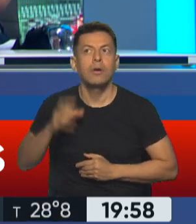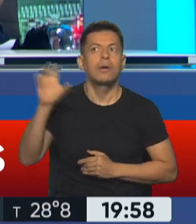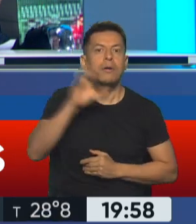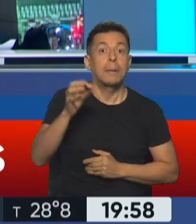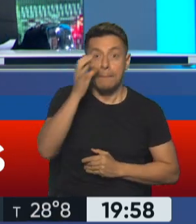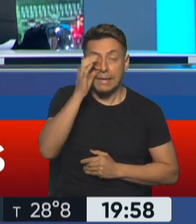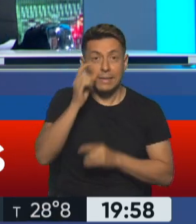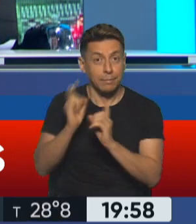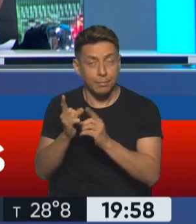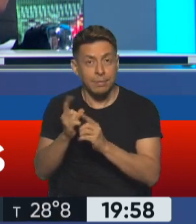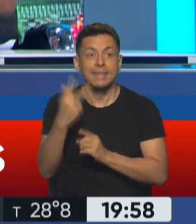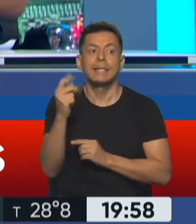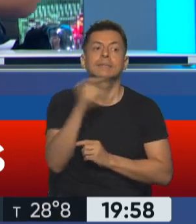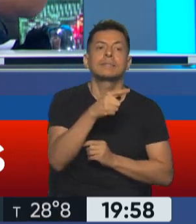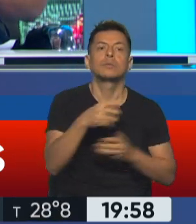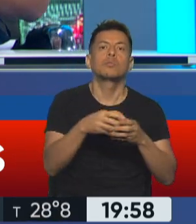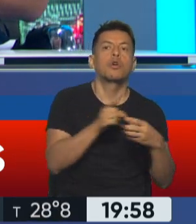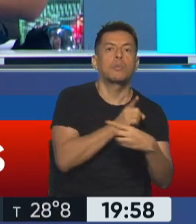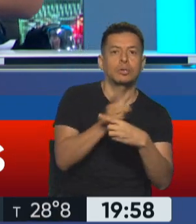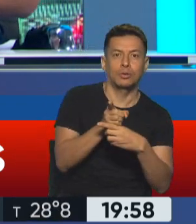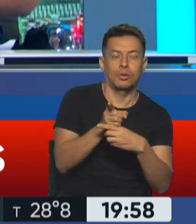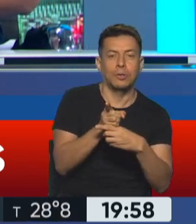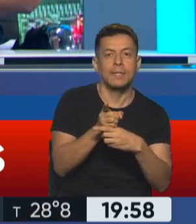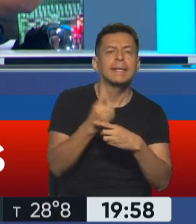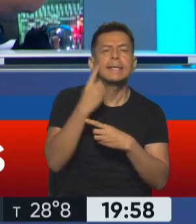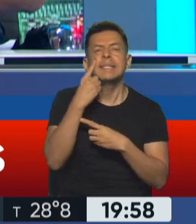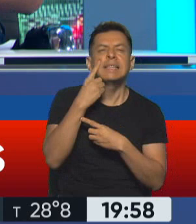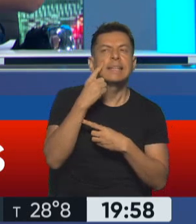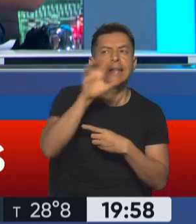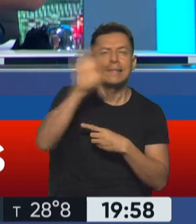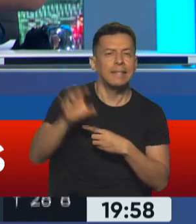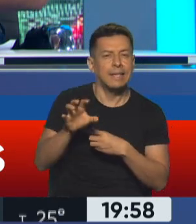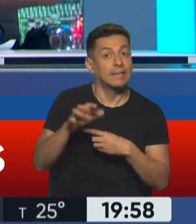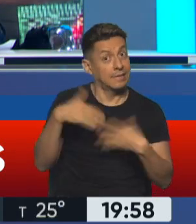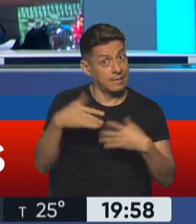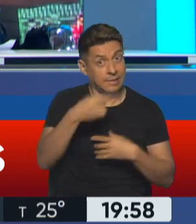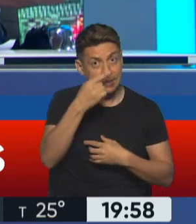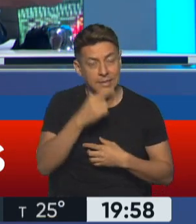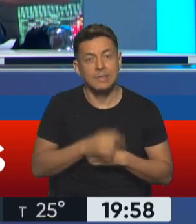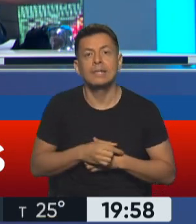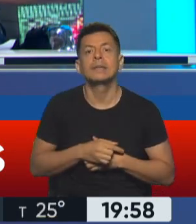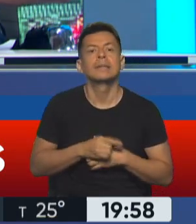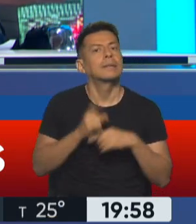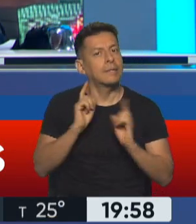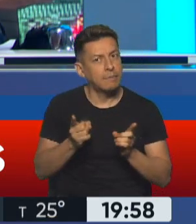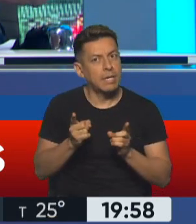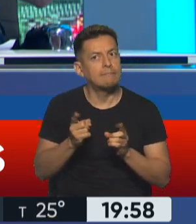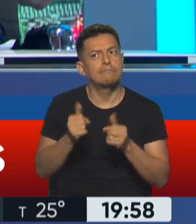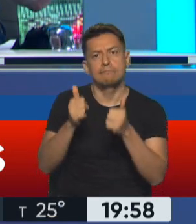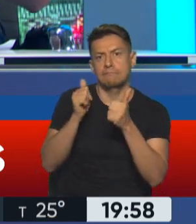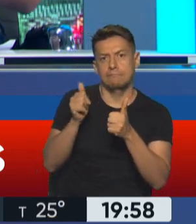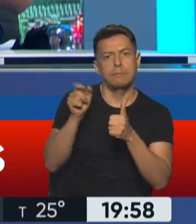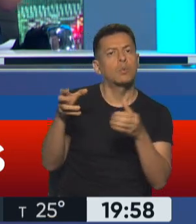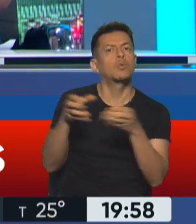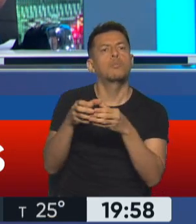gobernaciones y 3 fueron para la oposición. Y las intendencias, atención, hay un dato interesante, un número también positivo para los